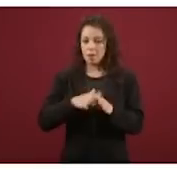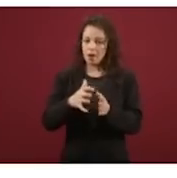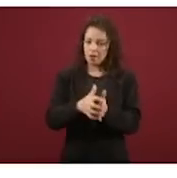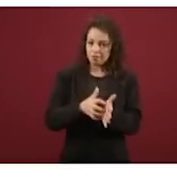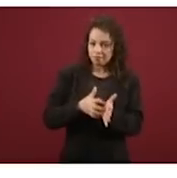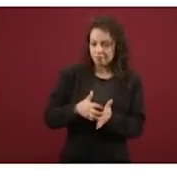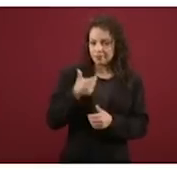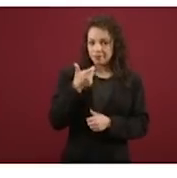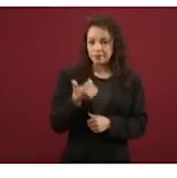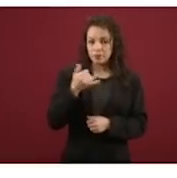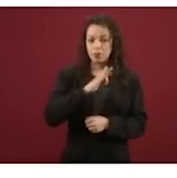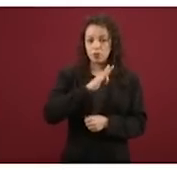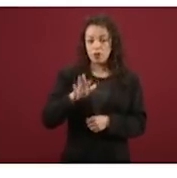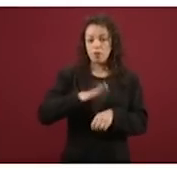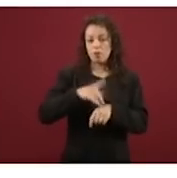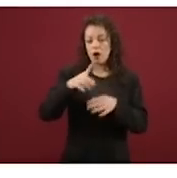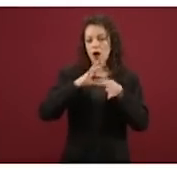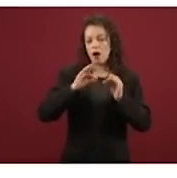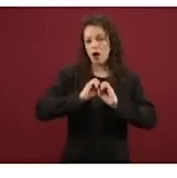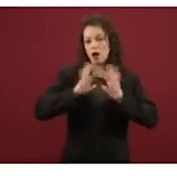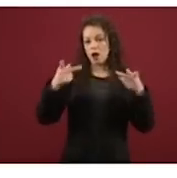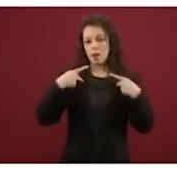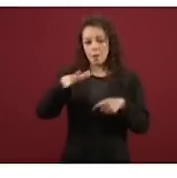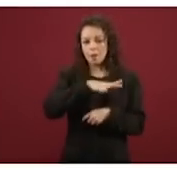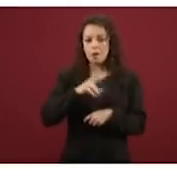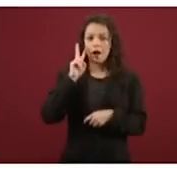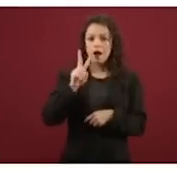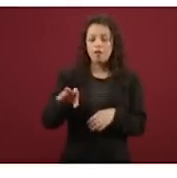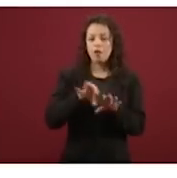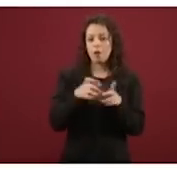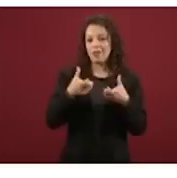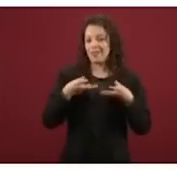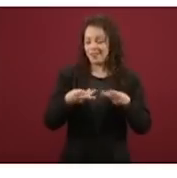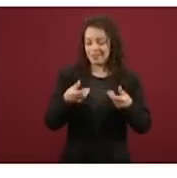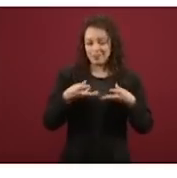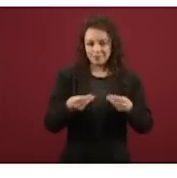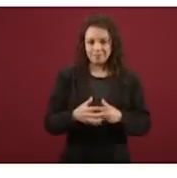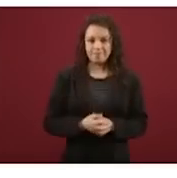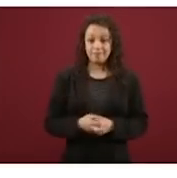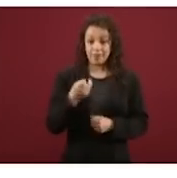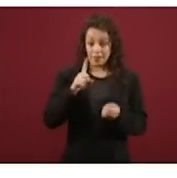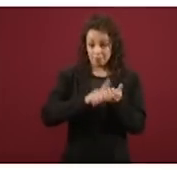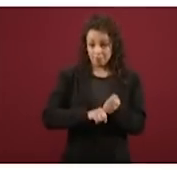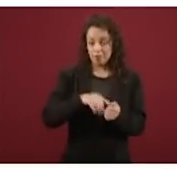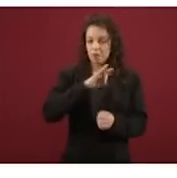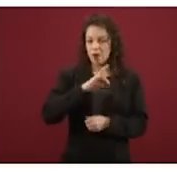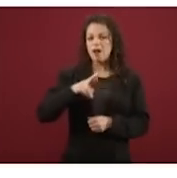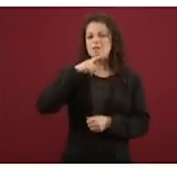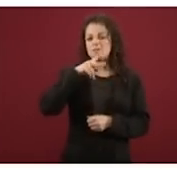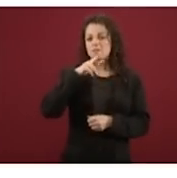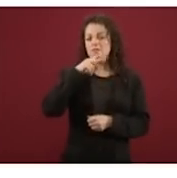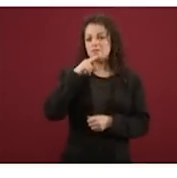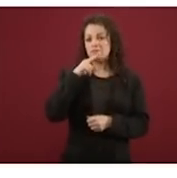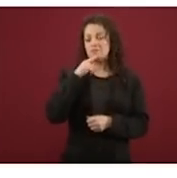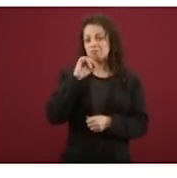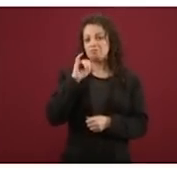cuentas a la comunidad. En tercer lugar, es algo muy importante, mejorar las condiciones, me atrevo a